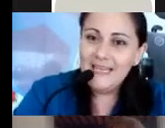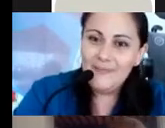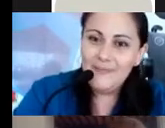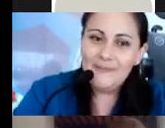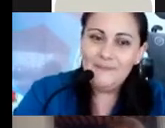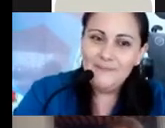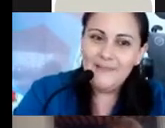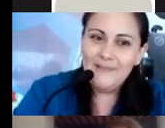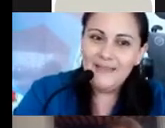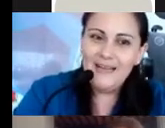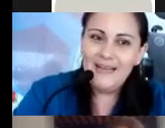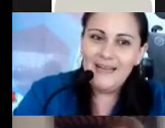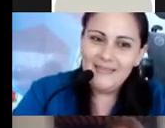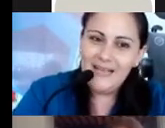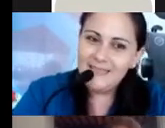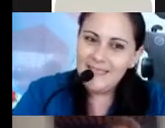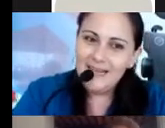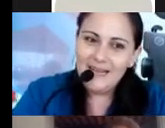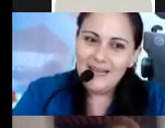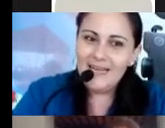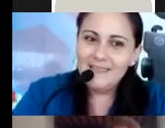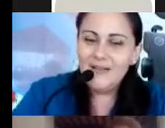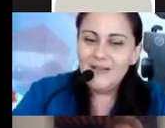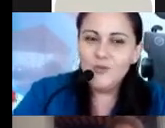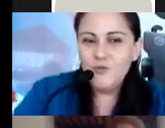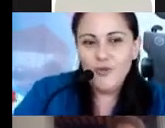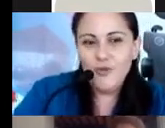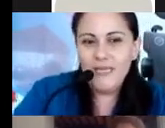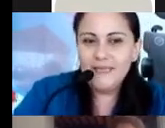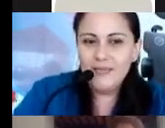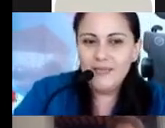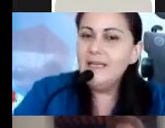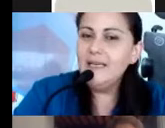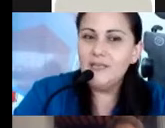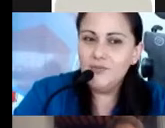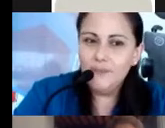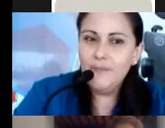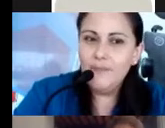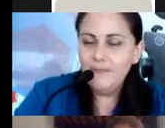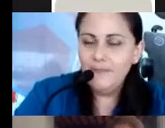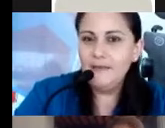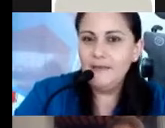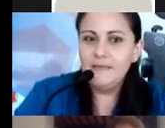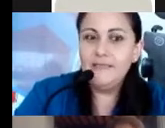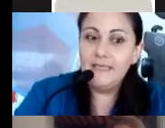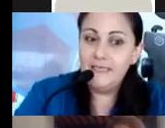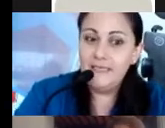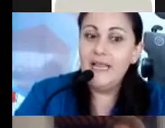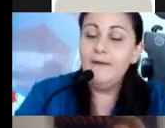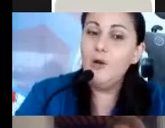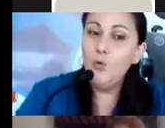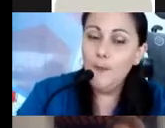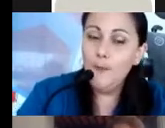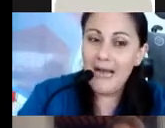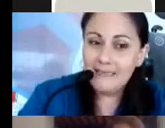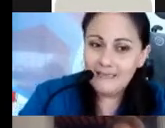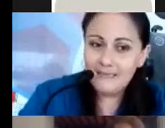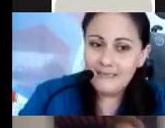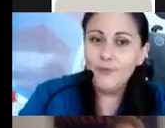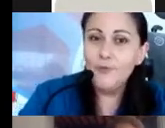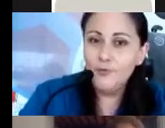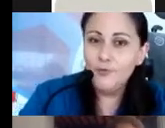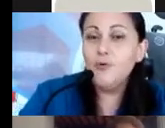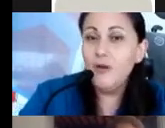Y Silvia, así a grandes rasgos, yo diría que tiene una inclinación pélvica. Ya si la evalúo